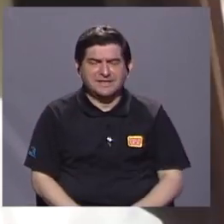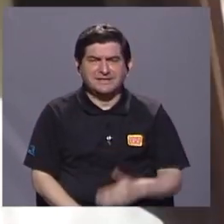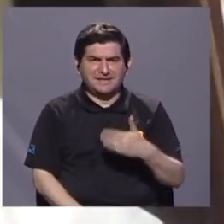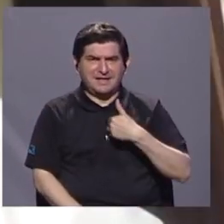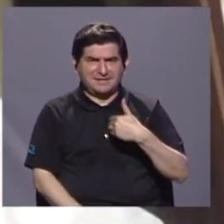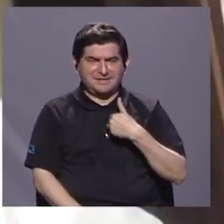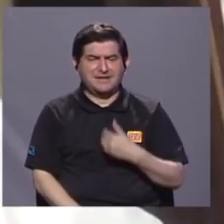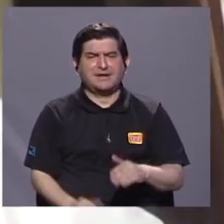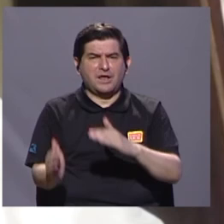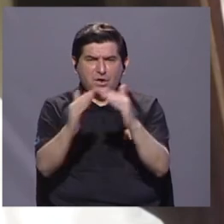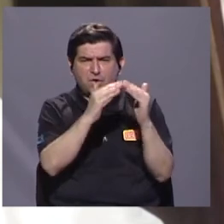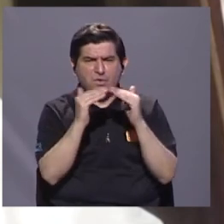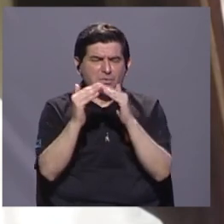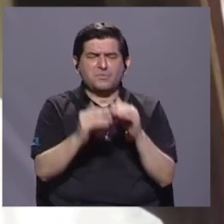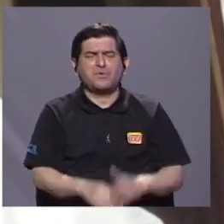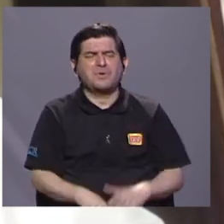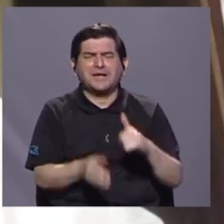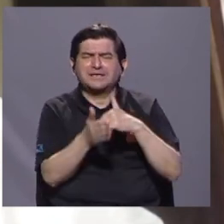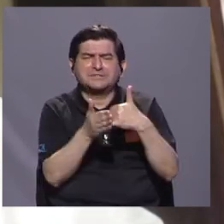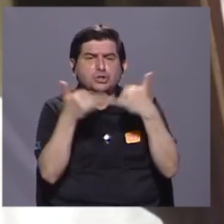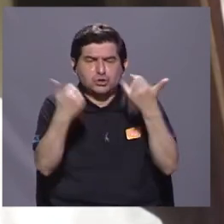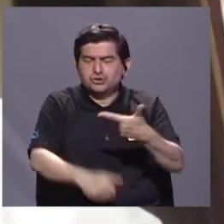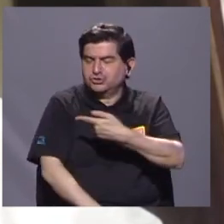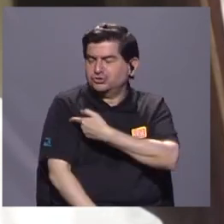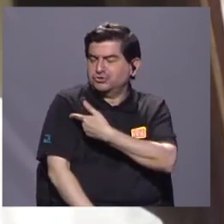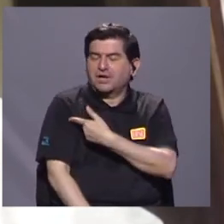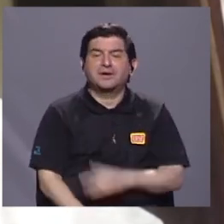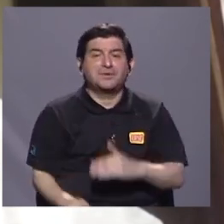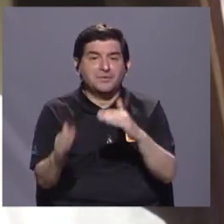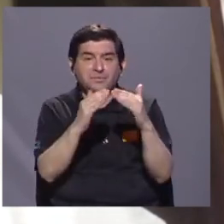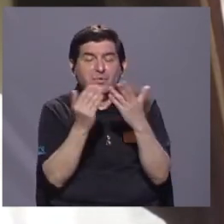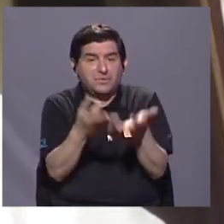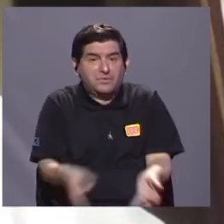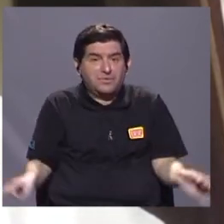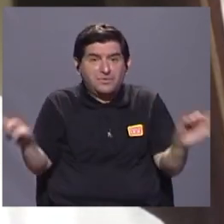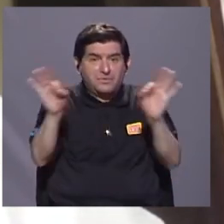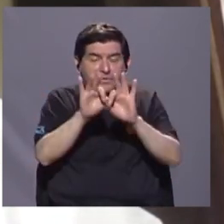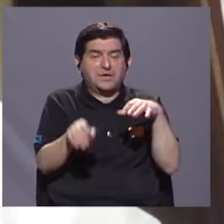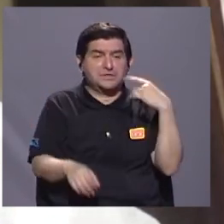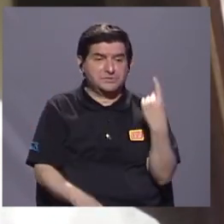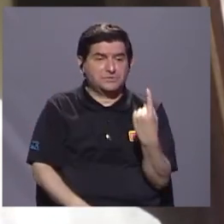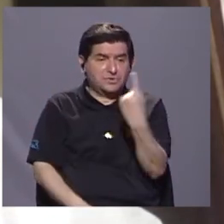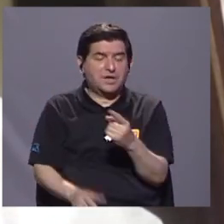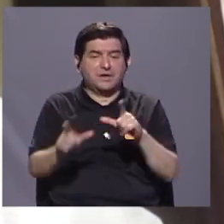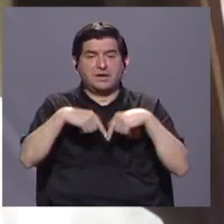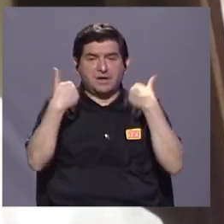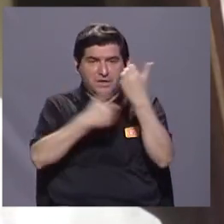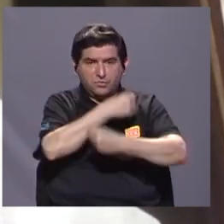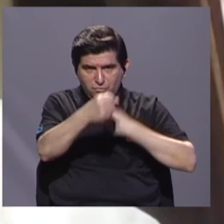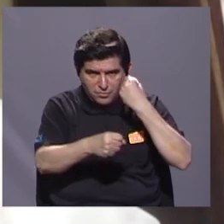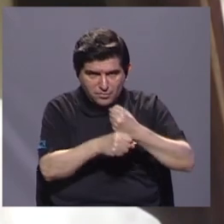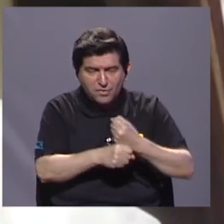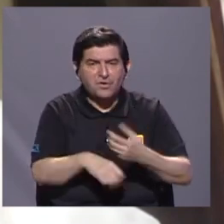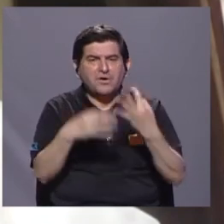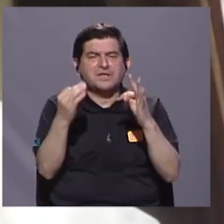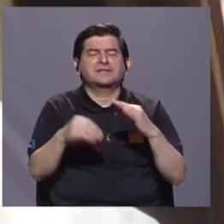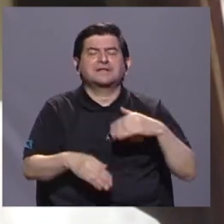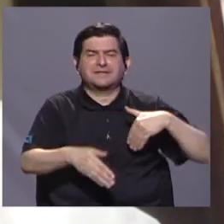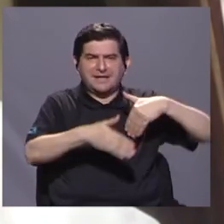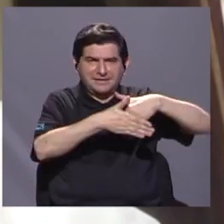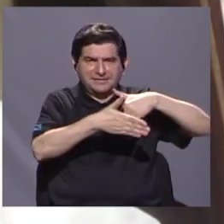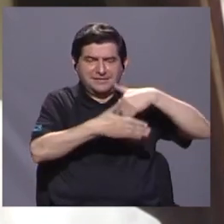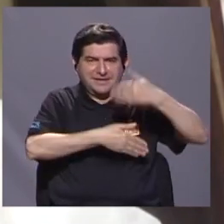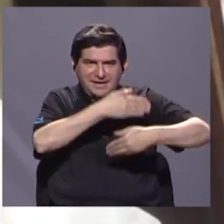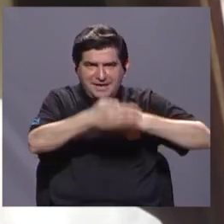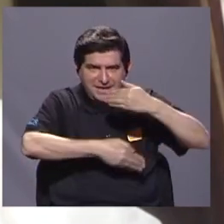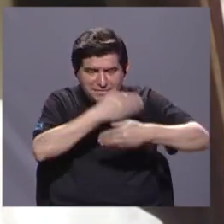tener una población de alto riesgo ya vacunada, una población importante en cada uno de los grupos de edad, y con eso tratar de contener los